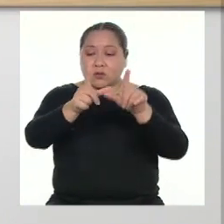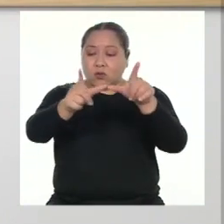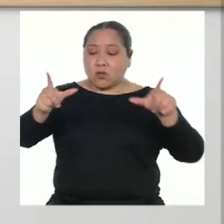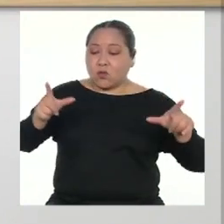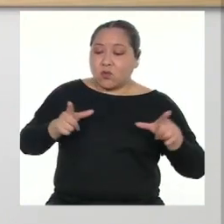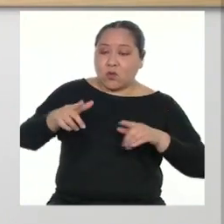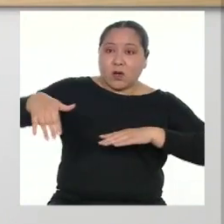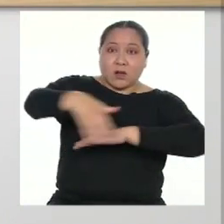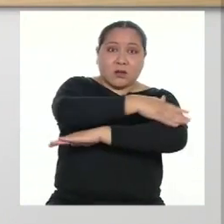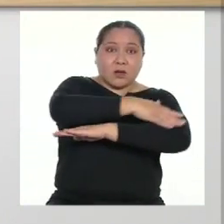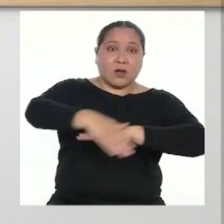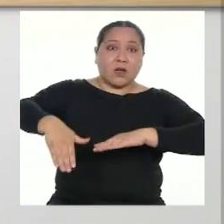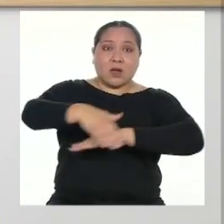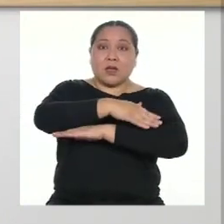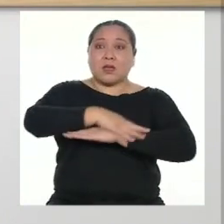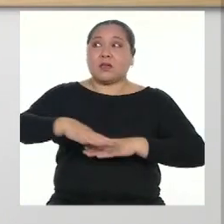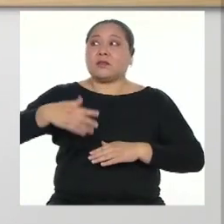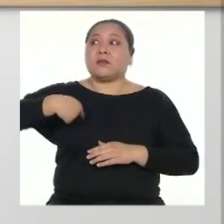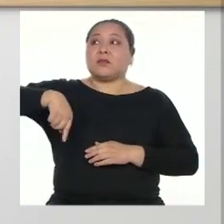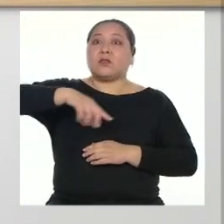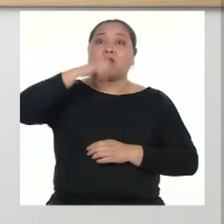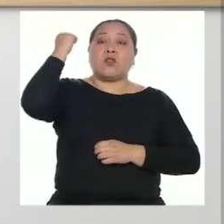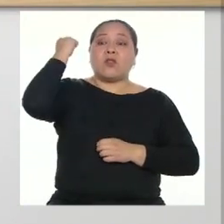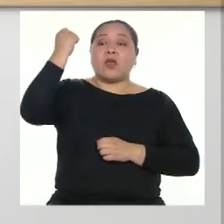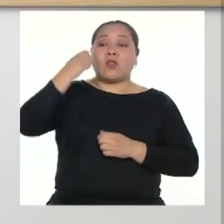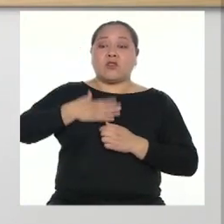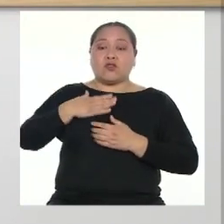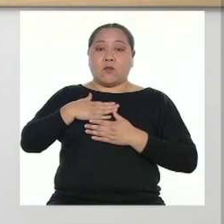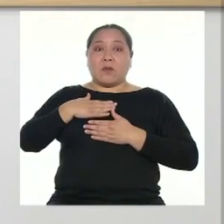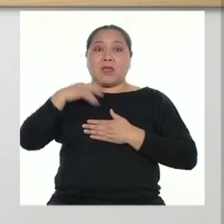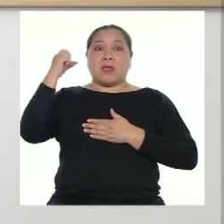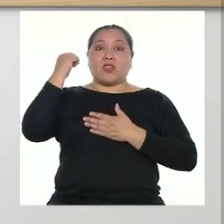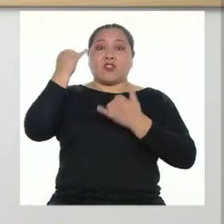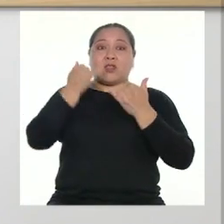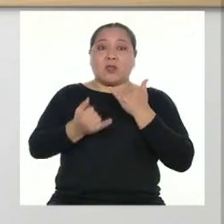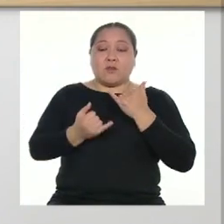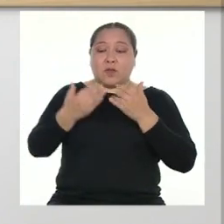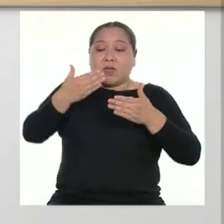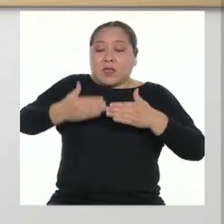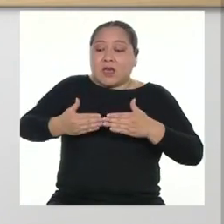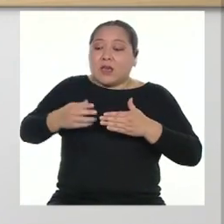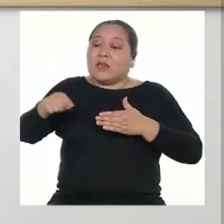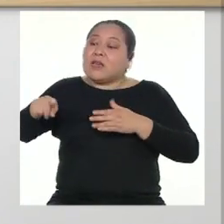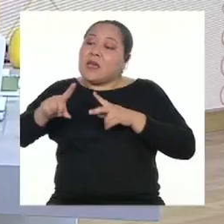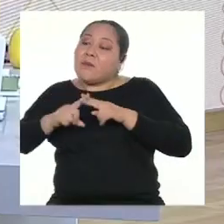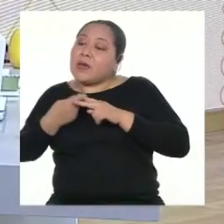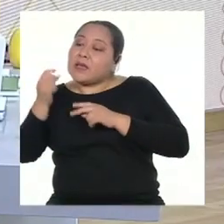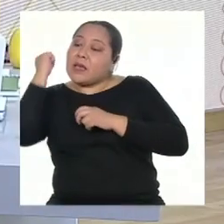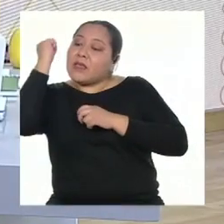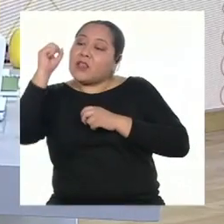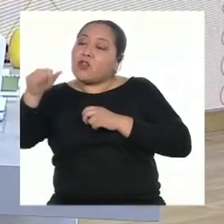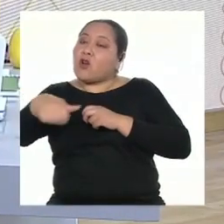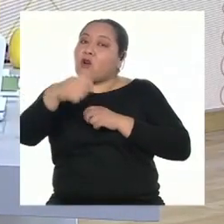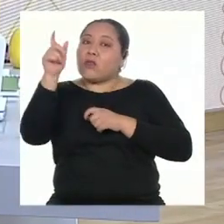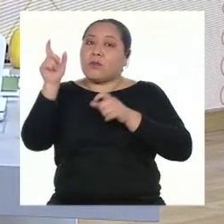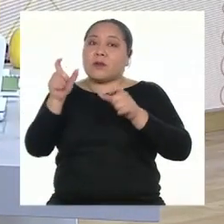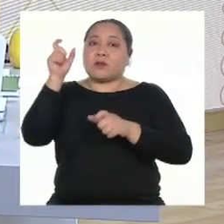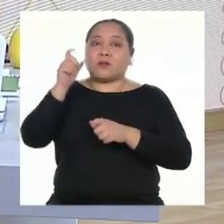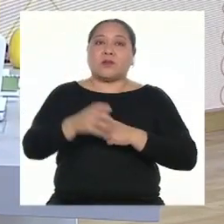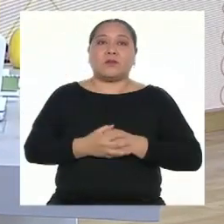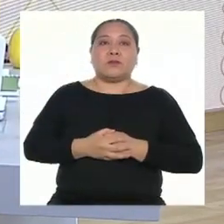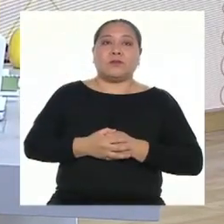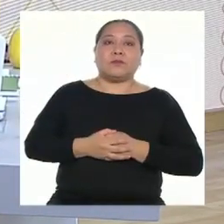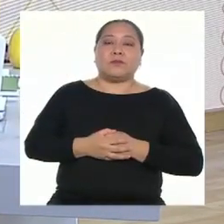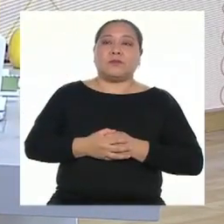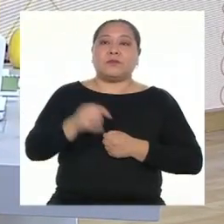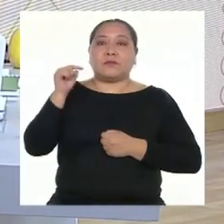espacio público, nuestros derechos terminan cuando empiezan los derechos de los demás. Tenemos una pregunta más